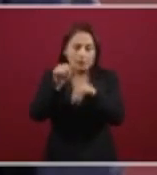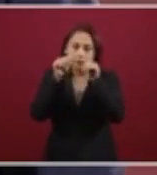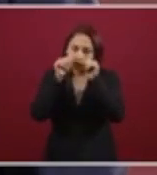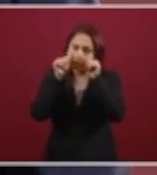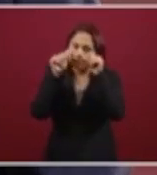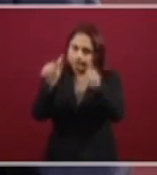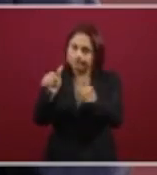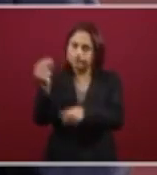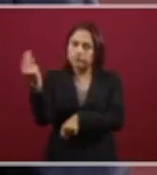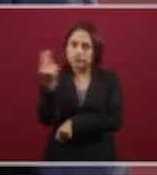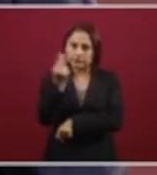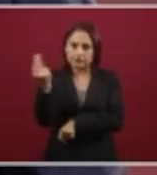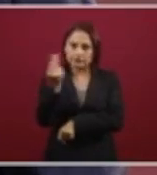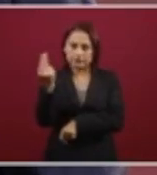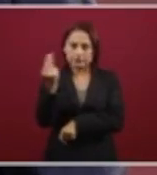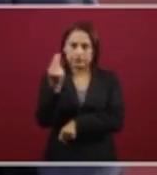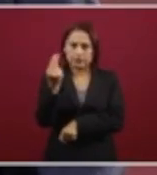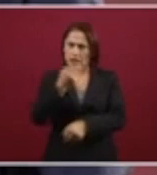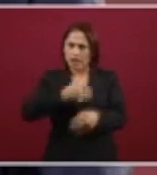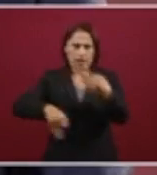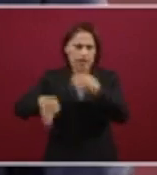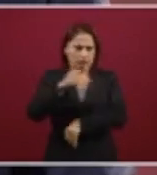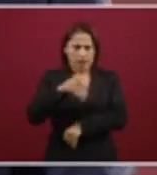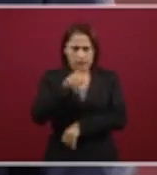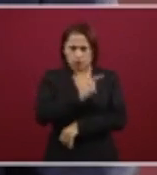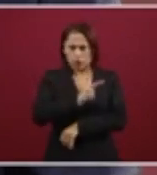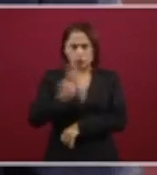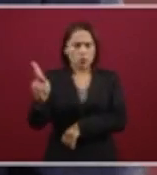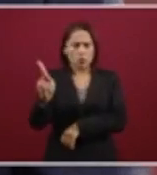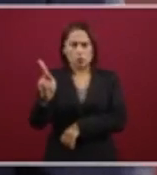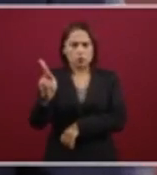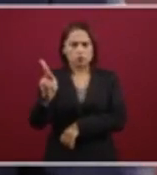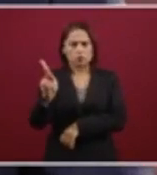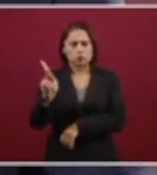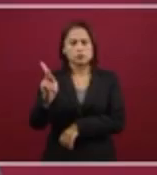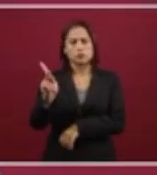para todos. No son